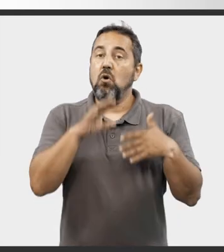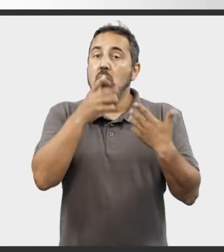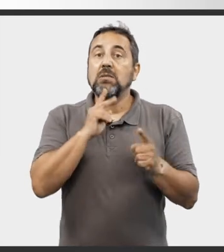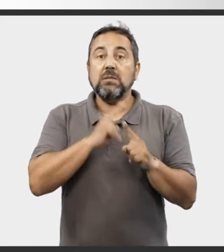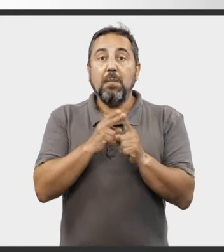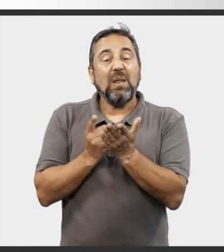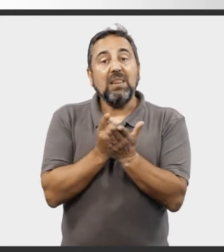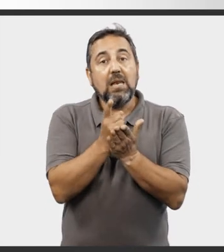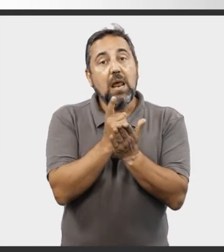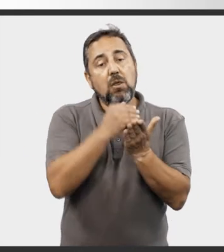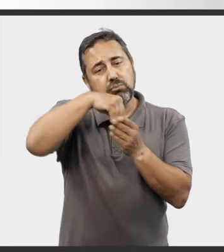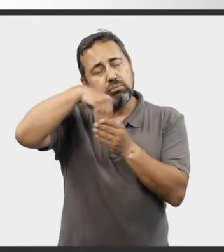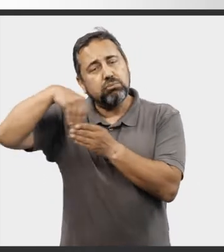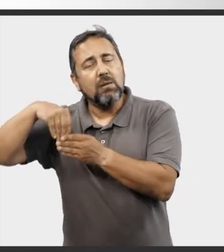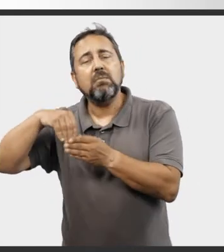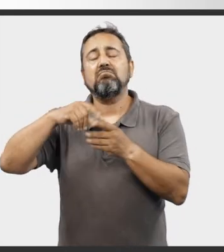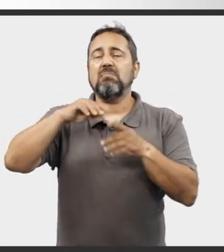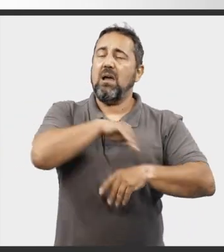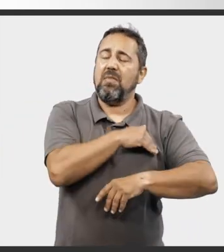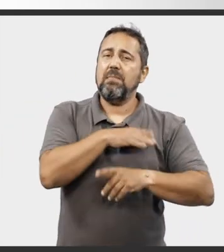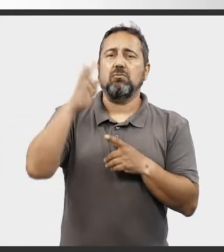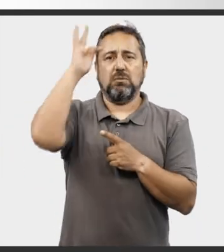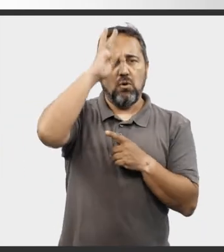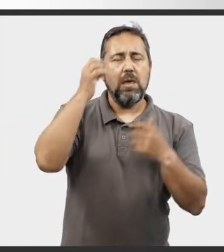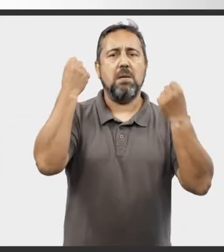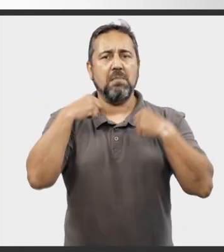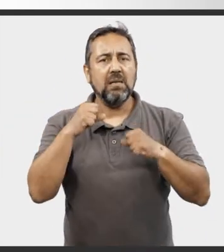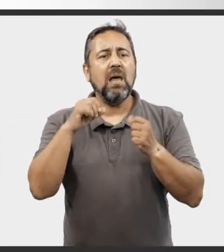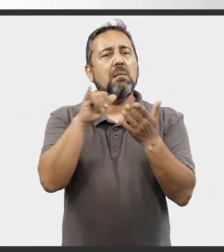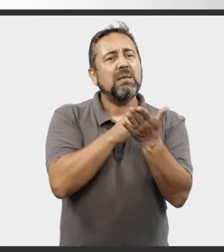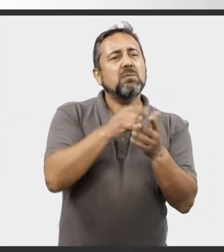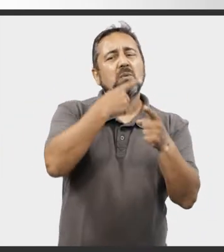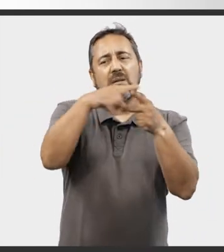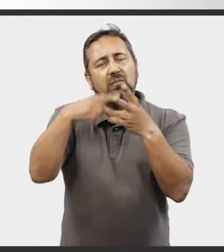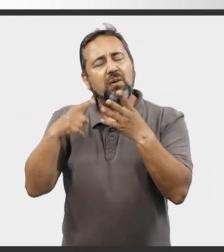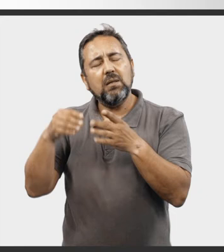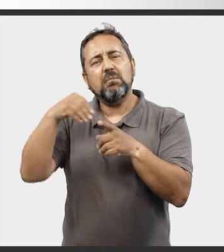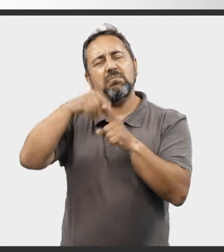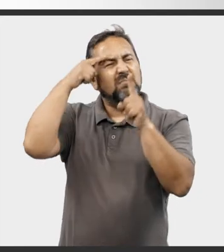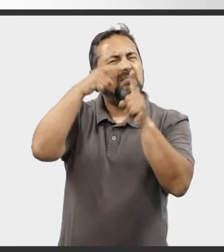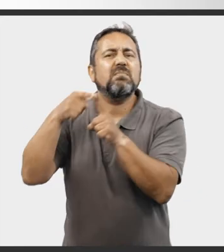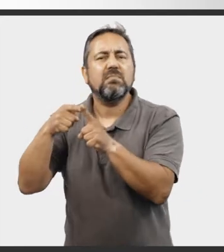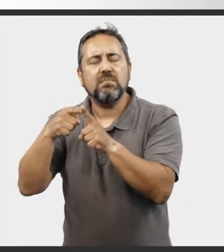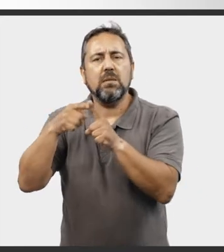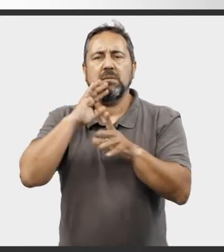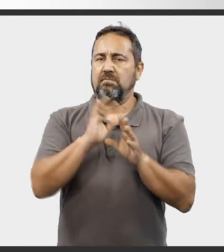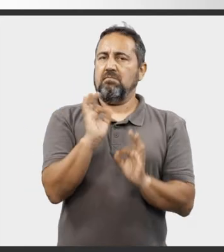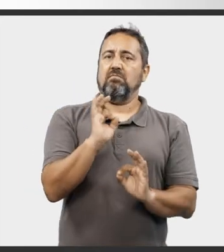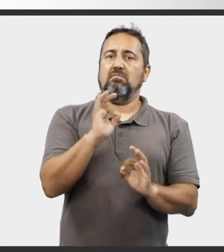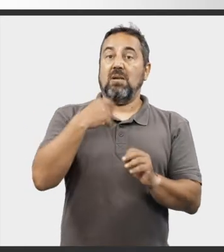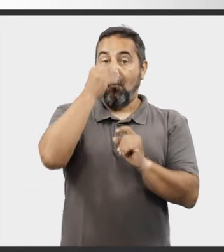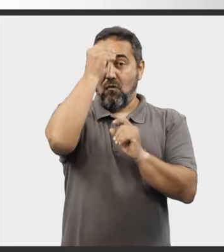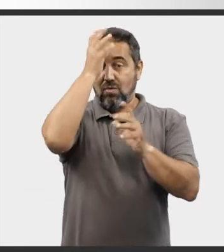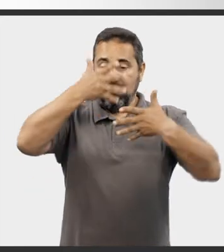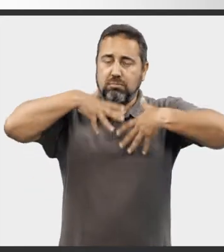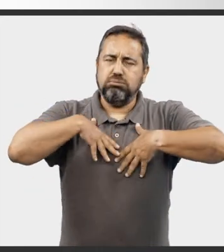su itinerario académico los contenidos teórico-prácticos que se trabajarán en las diferentes materias se centrarán en desarrollar los bloques de conocimientos relacionados